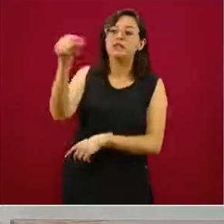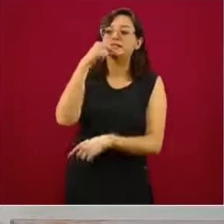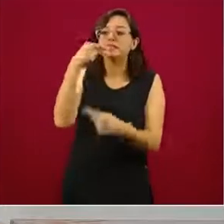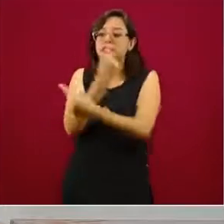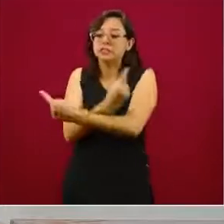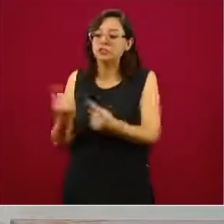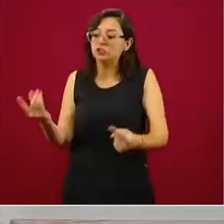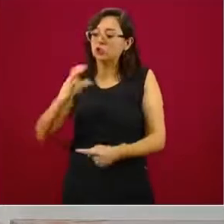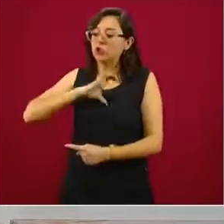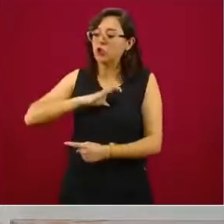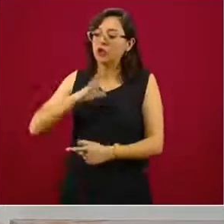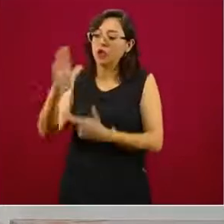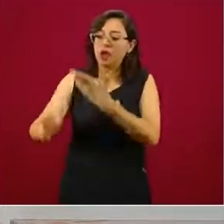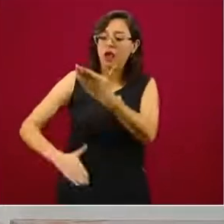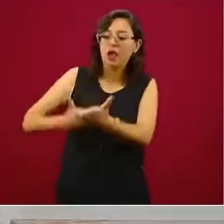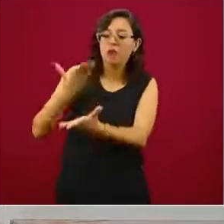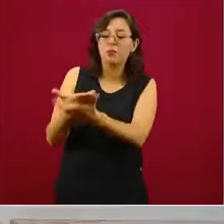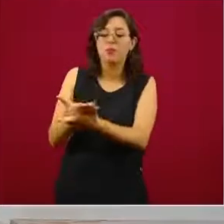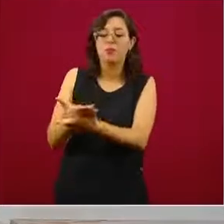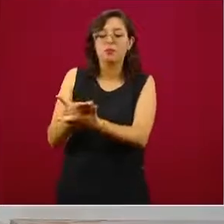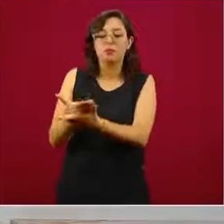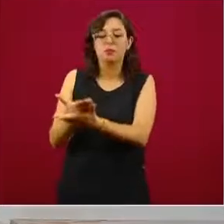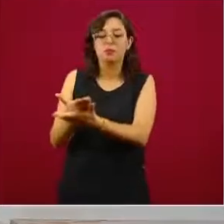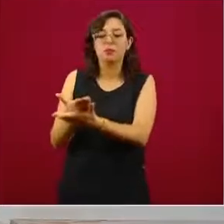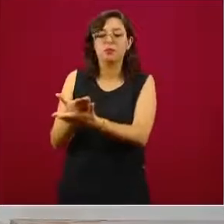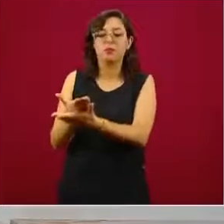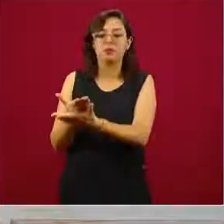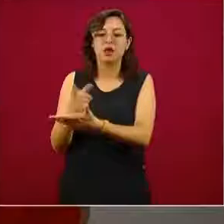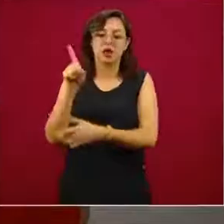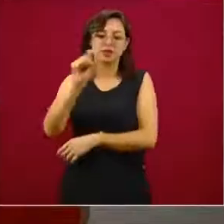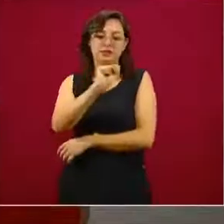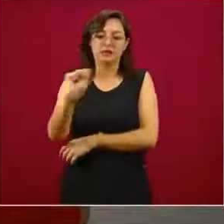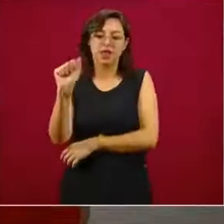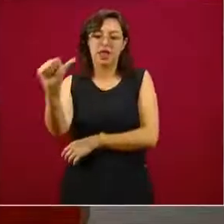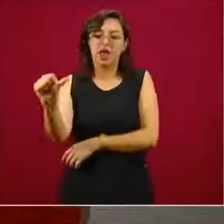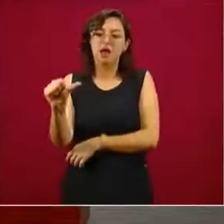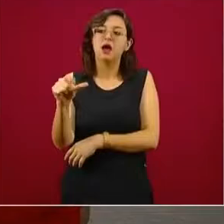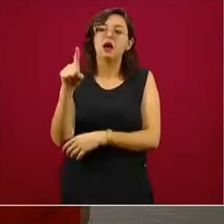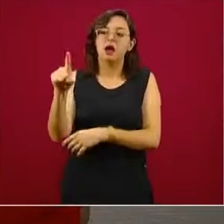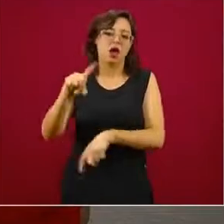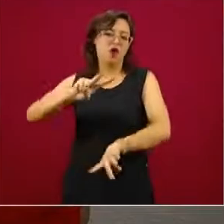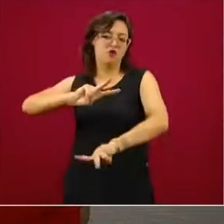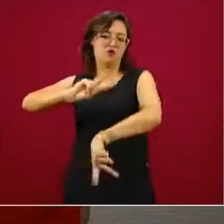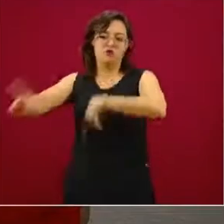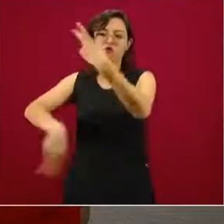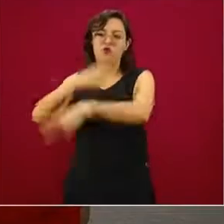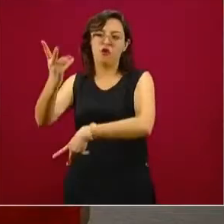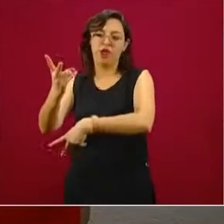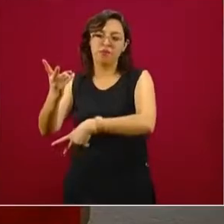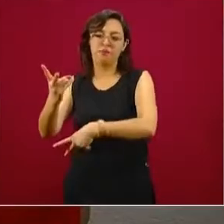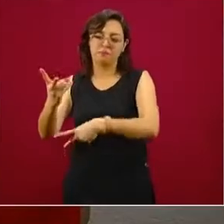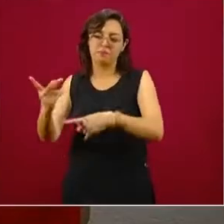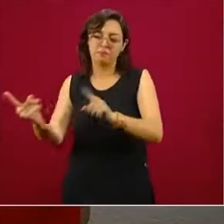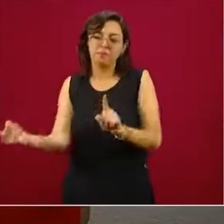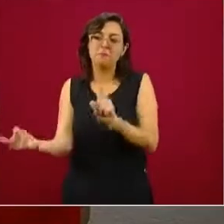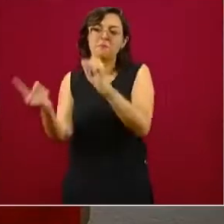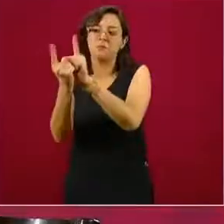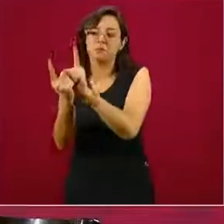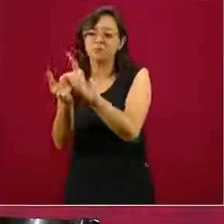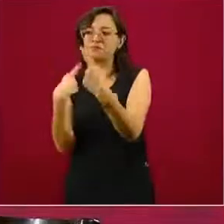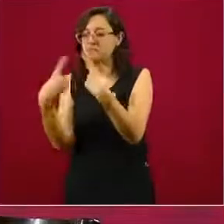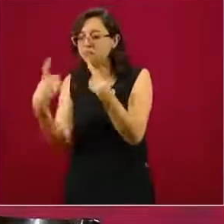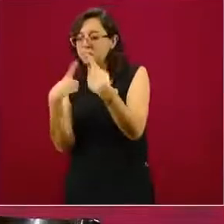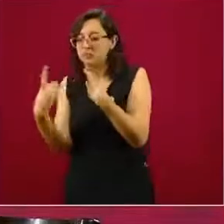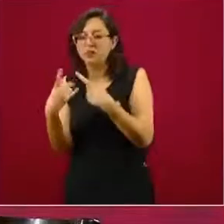planteando una serie de peticiones en la Secretaría de Salud, y haya estado toda esta tarde, y en este momento me informa que